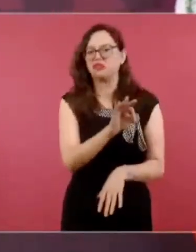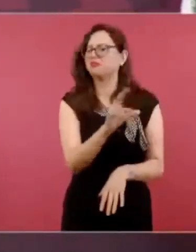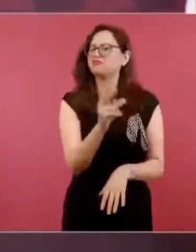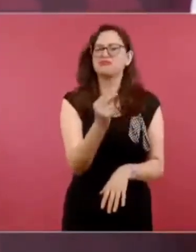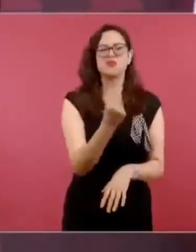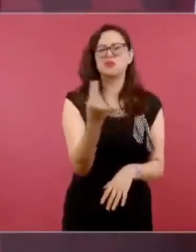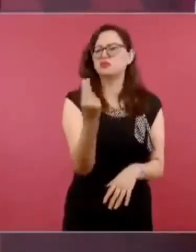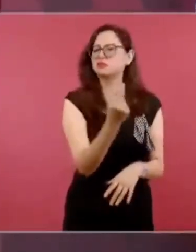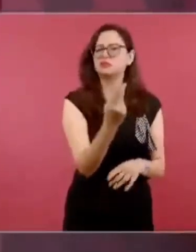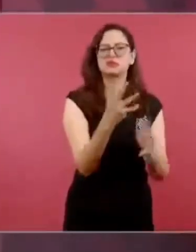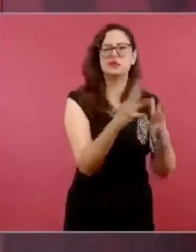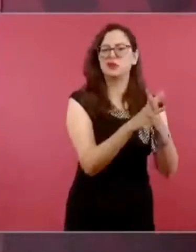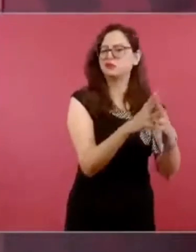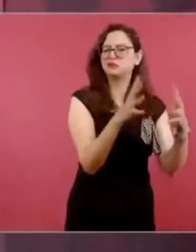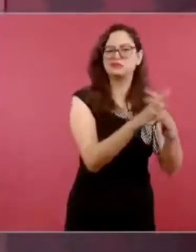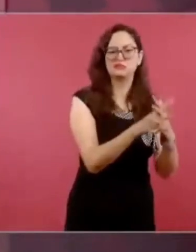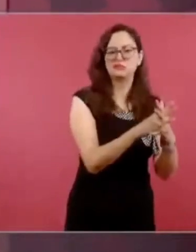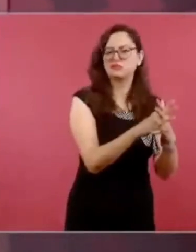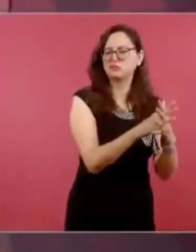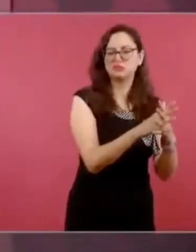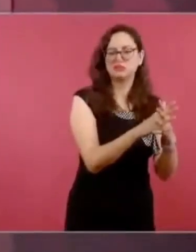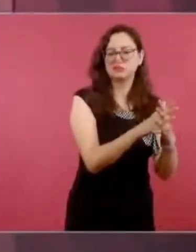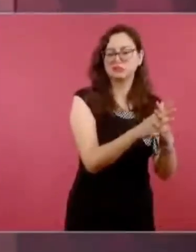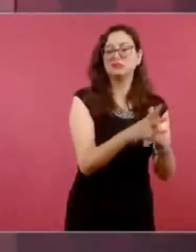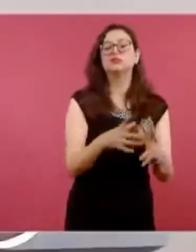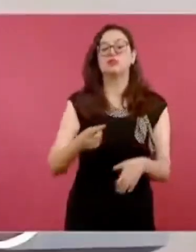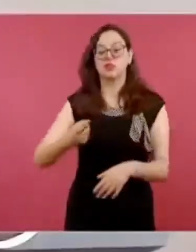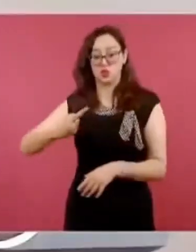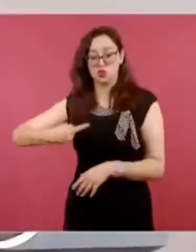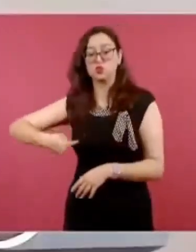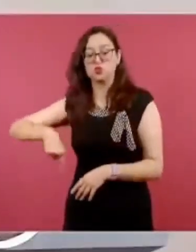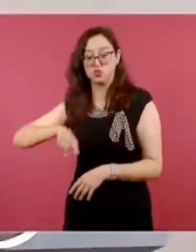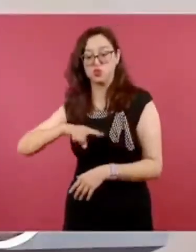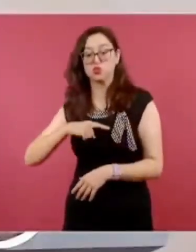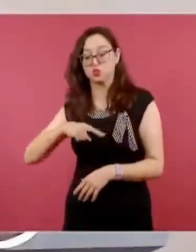en un periodo importante de la vida pública del país